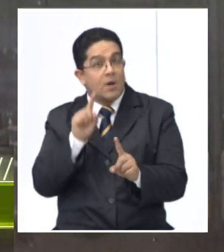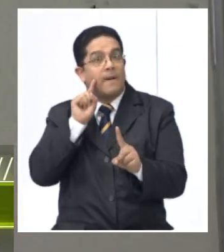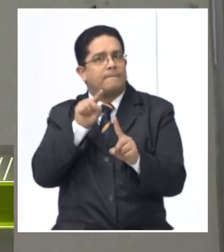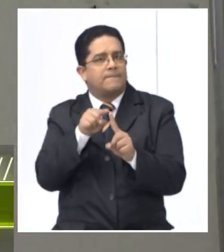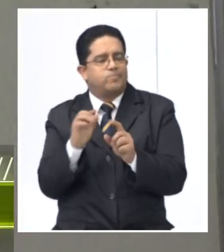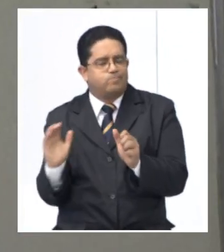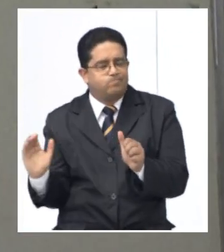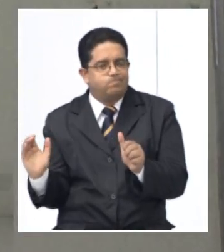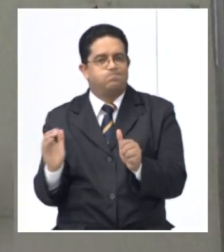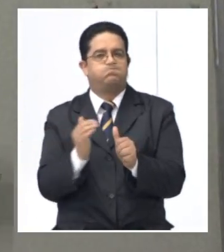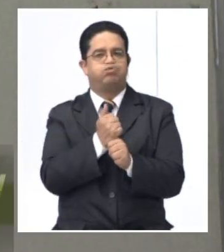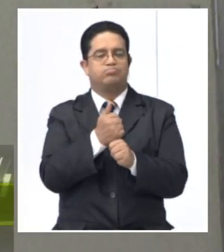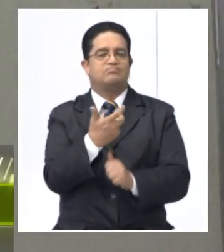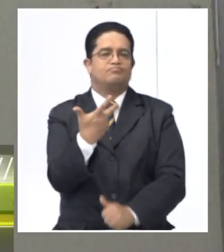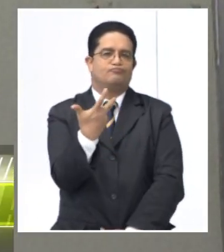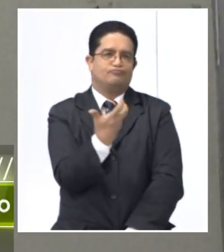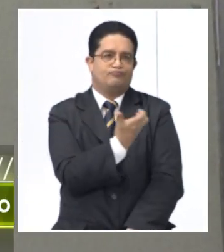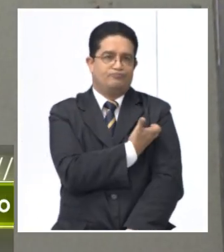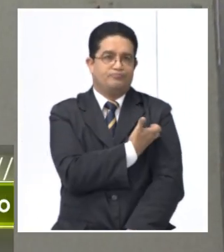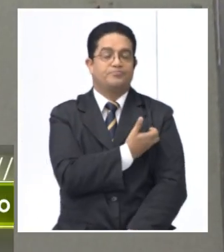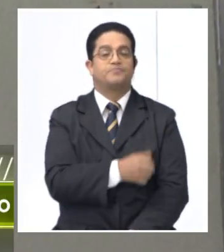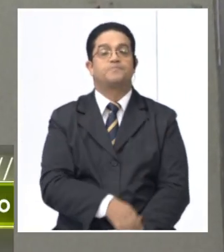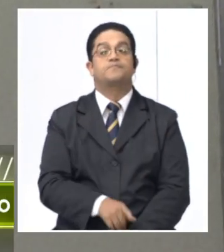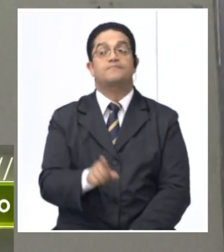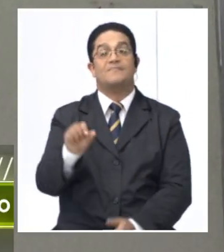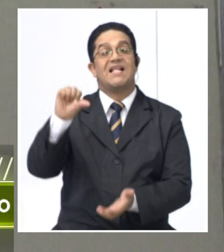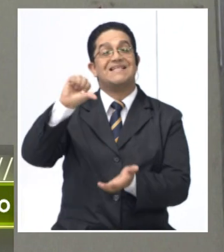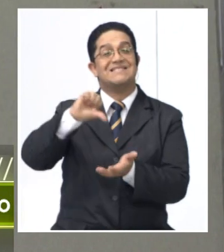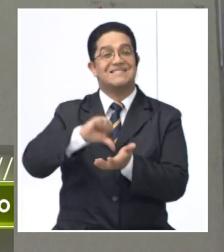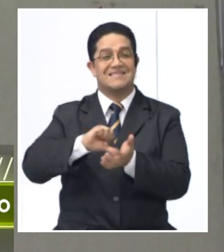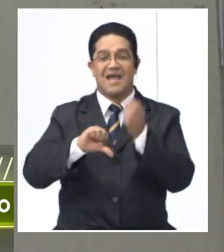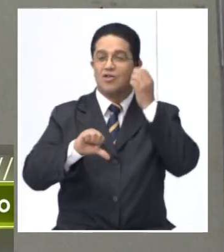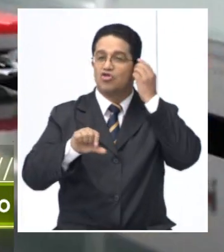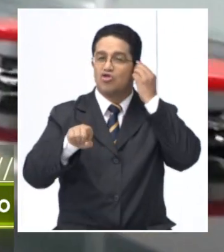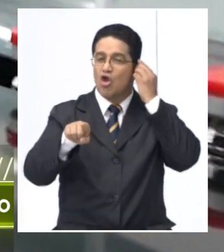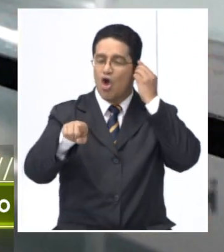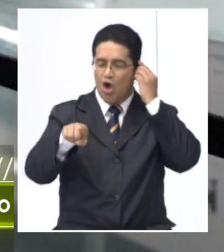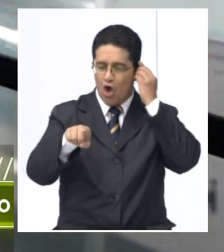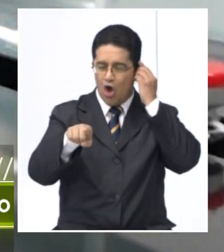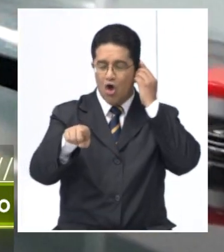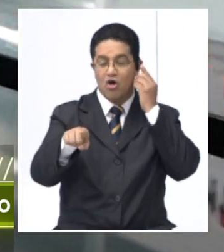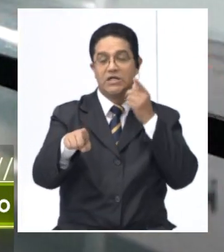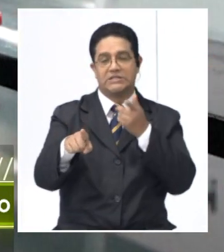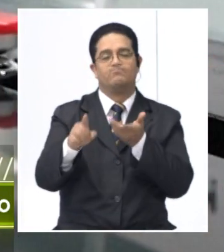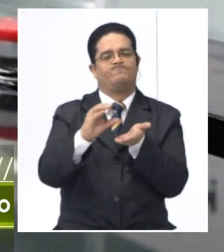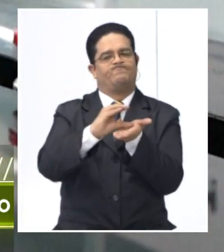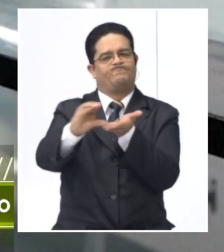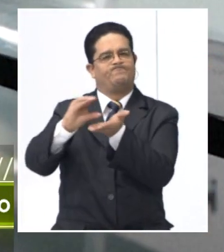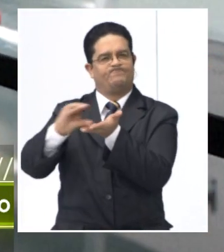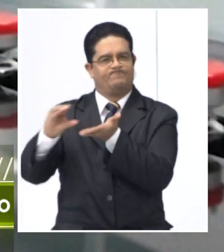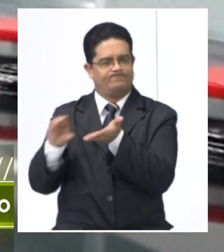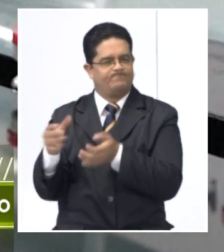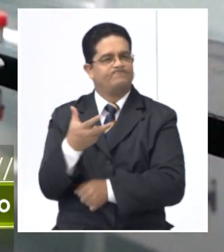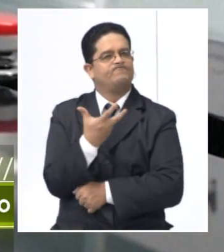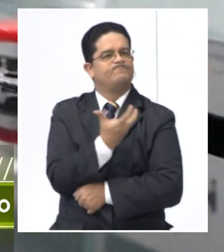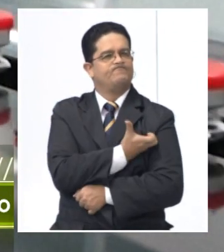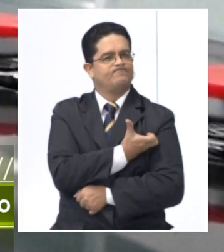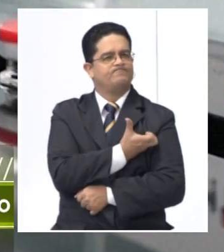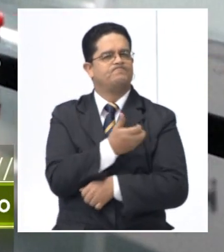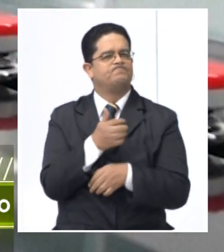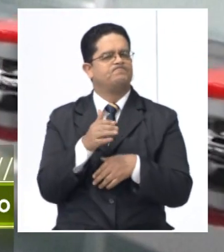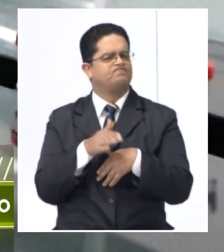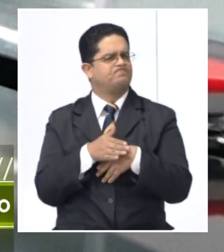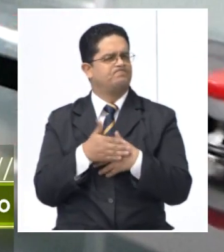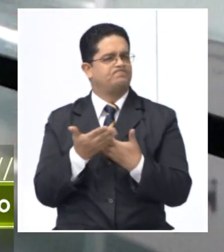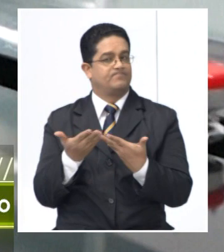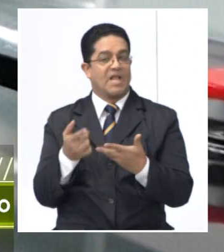combatir esta enfermedad. El Centro Gamaleya fue uno de los primeros en distribuir la inmunización, al presentar